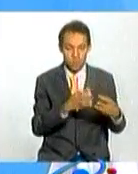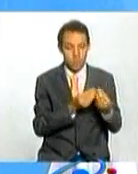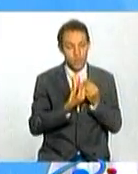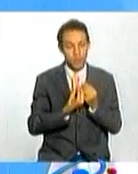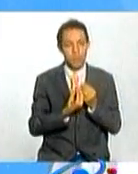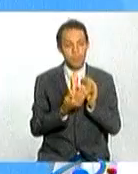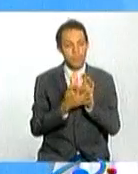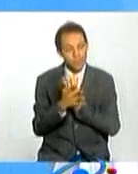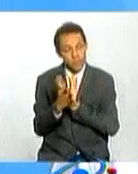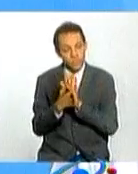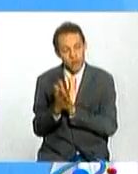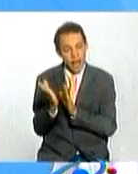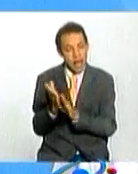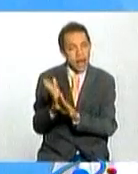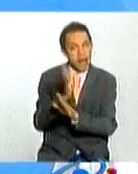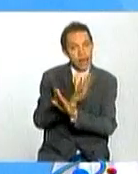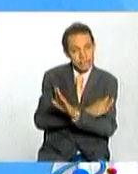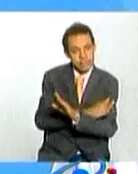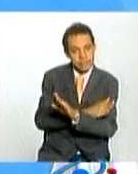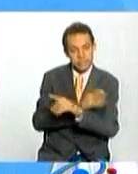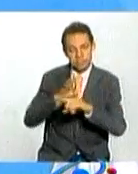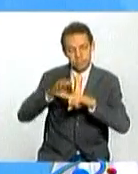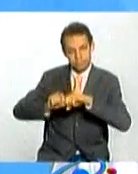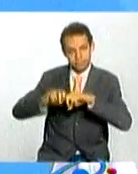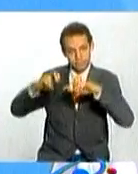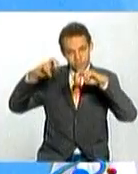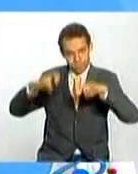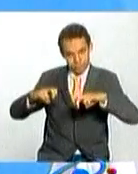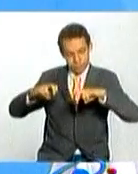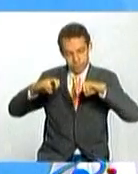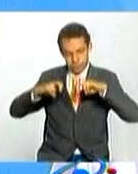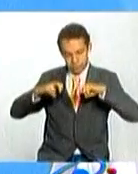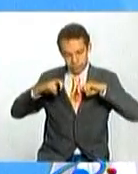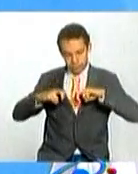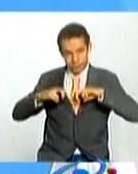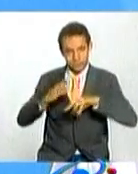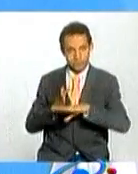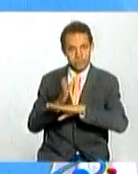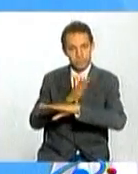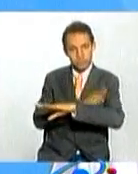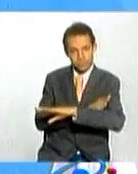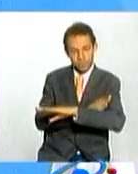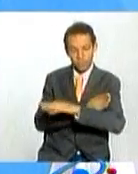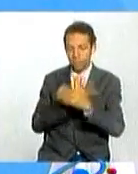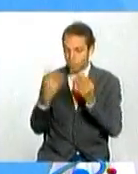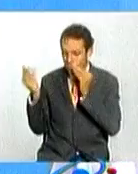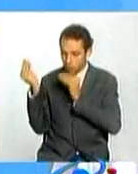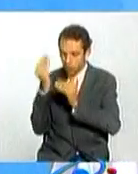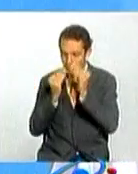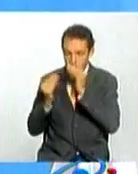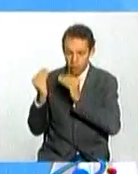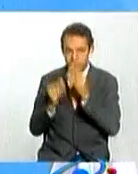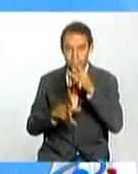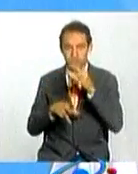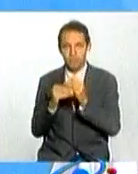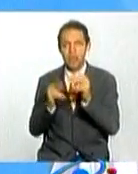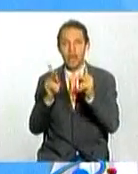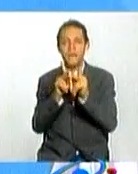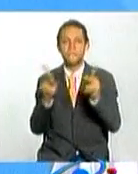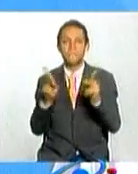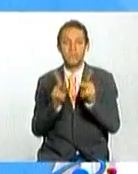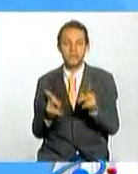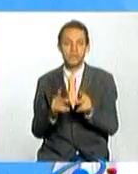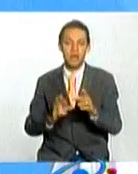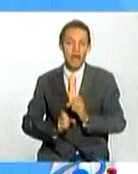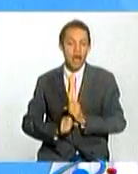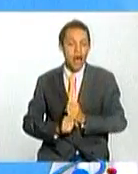antes de la consulta como tal, por el cual llegan a nuestro parque médico. Entonces la persona trata de ir en ayunas